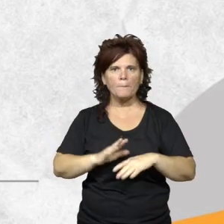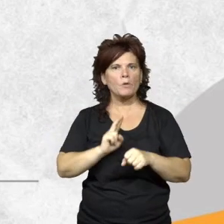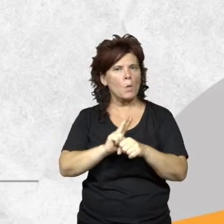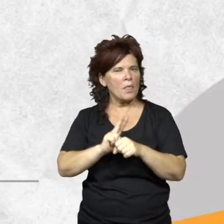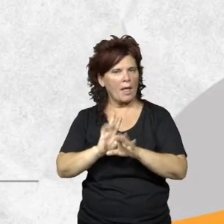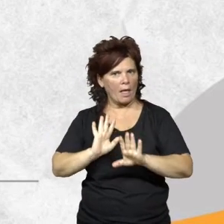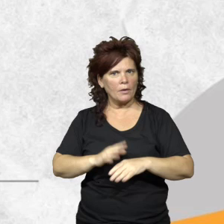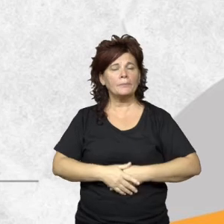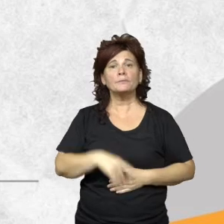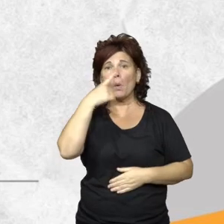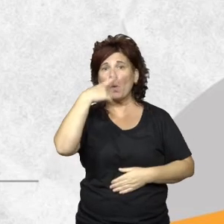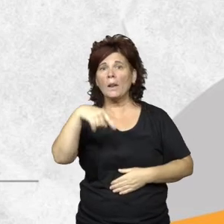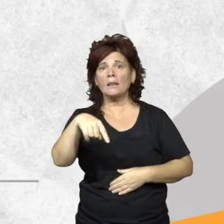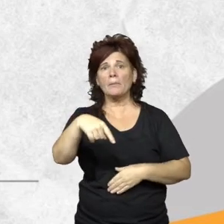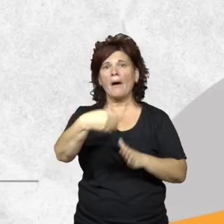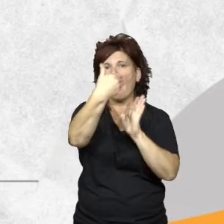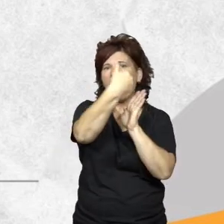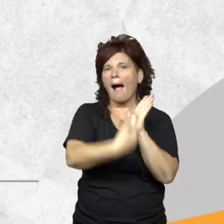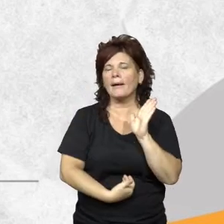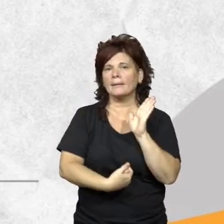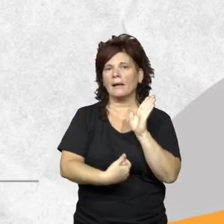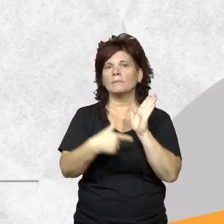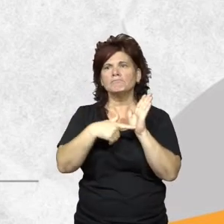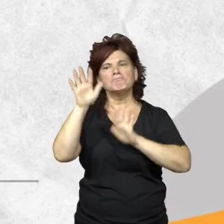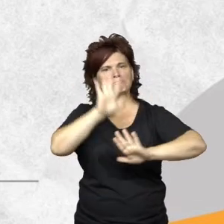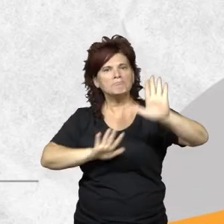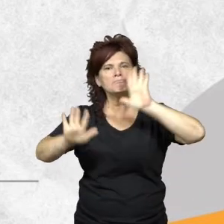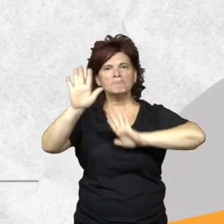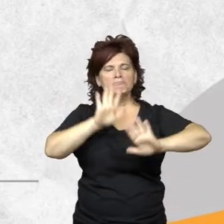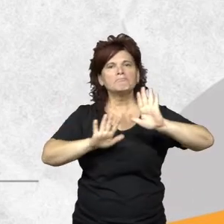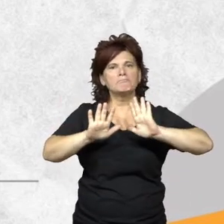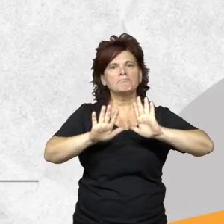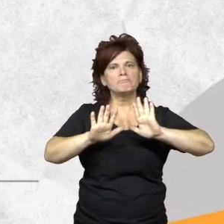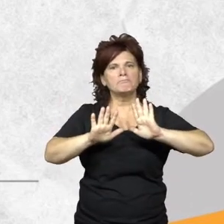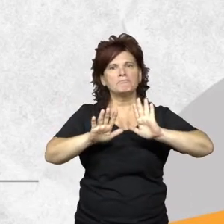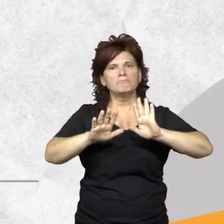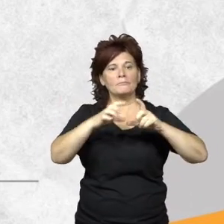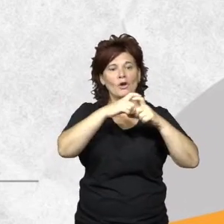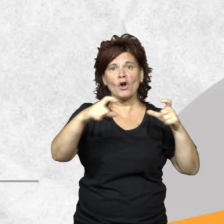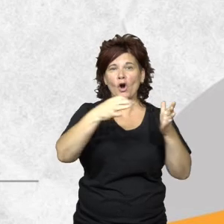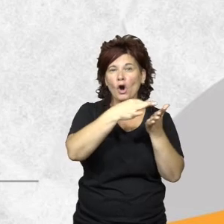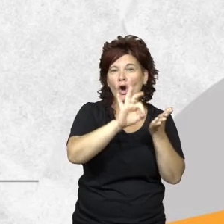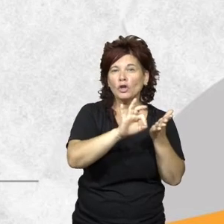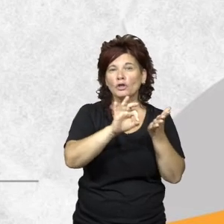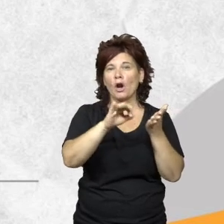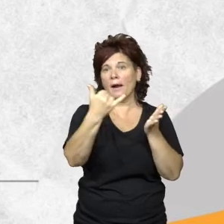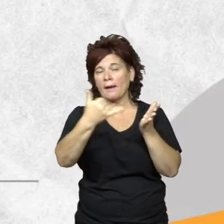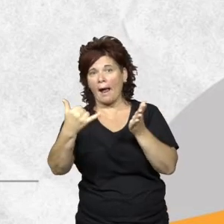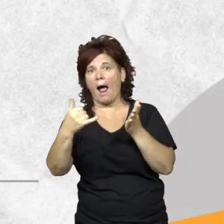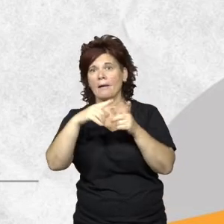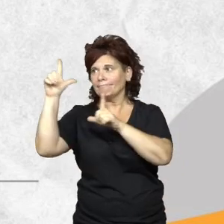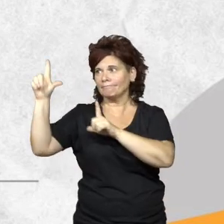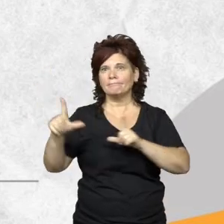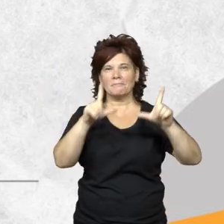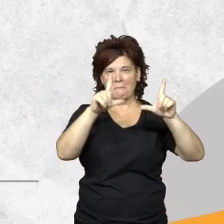Bueno, y finalmente el acta. El acta entonces se va a elaborar con el checklist que teníamos, las imágenes